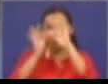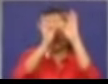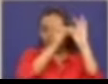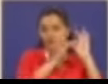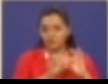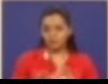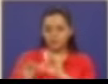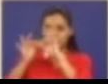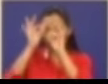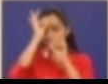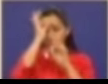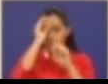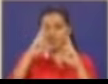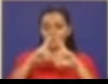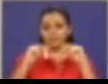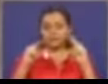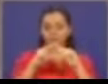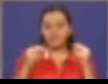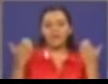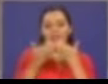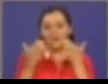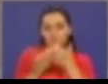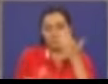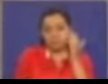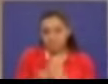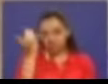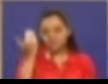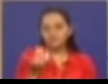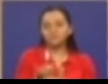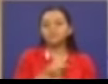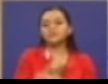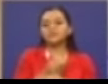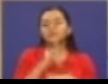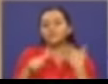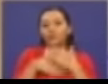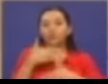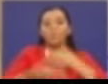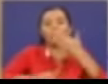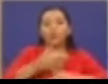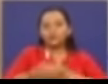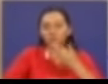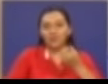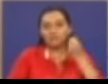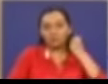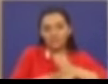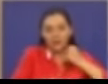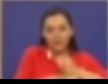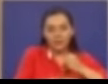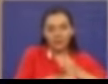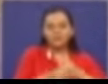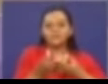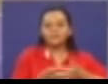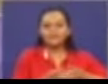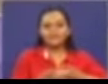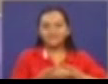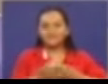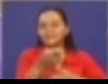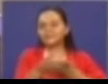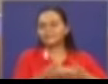presidente. En la parte de infraestructura, equipamiento, una cosa maravillosa, pero en la parte de procesos, en la parte de la cama del MASH